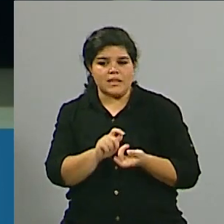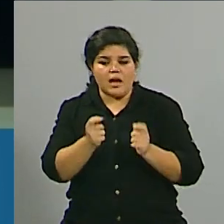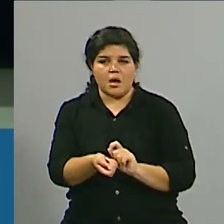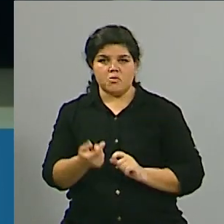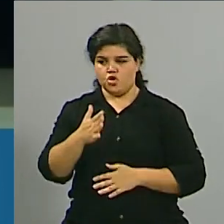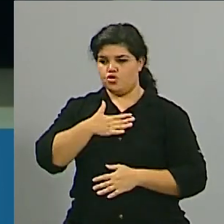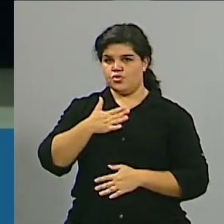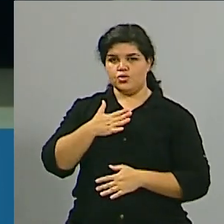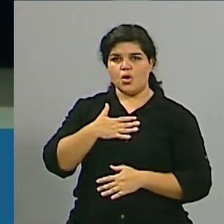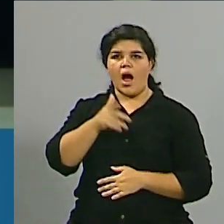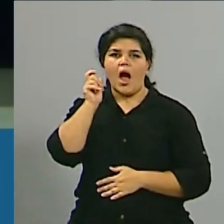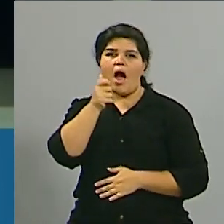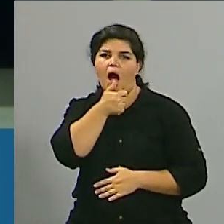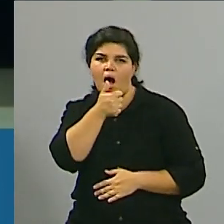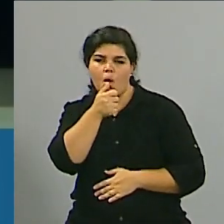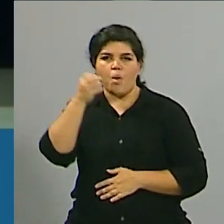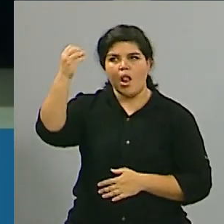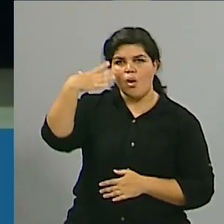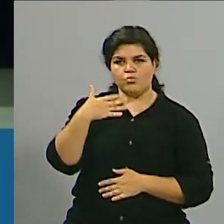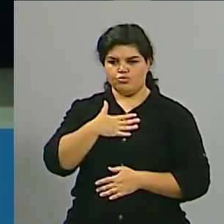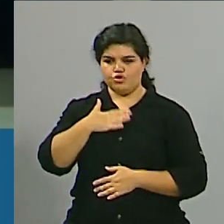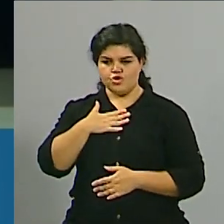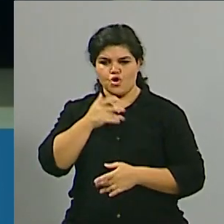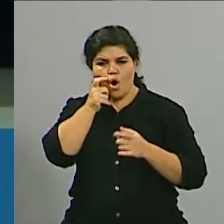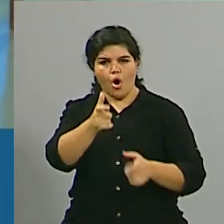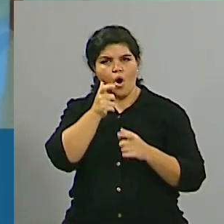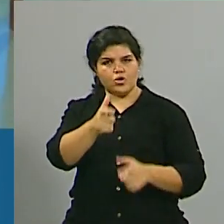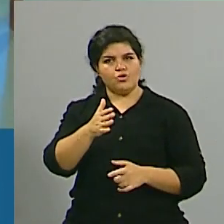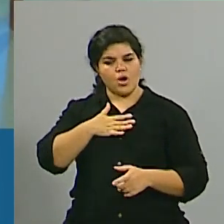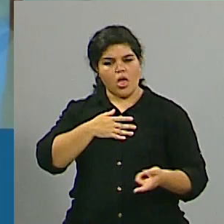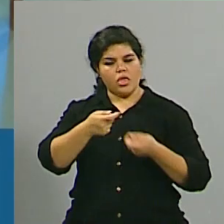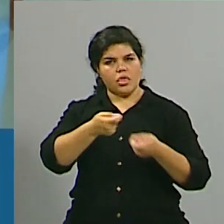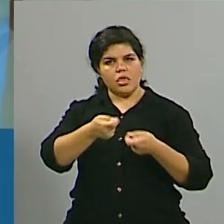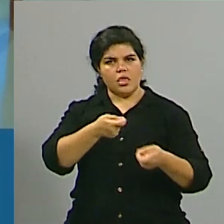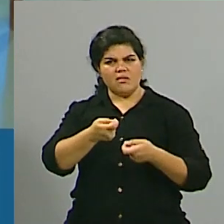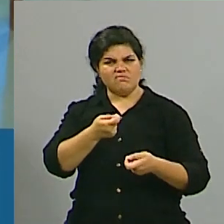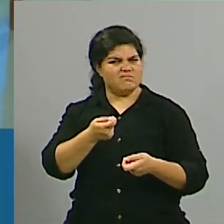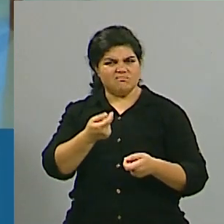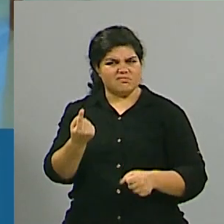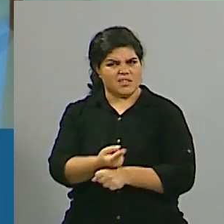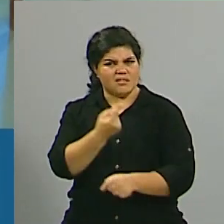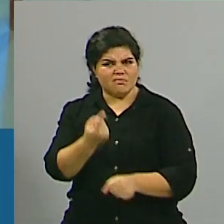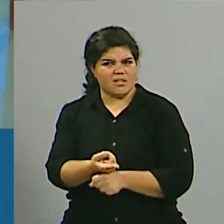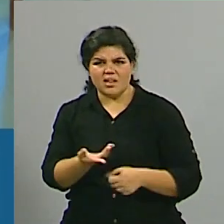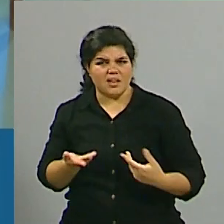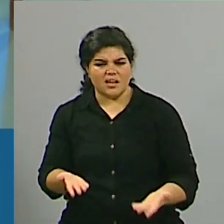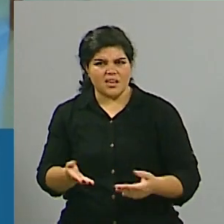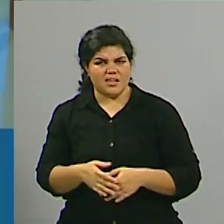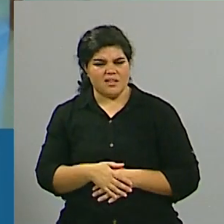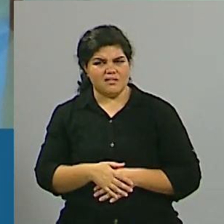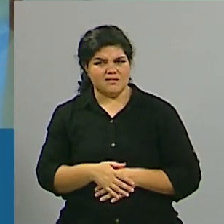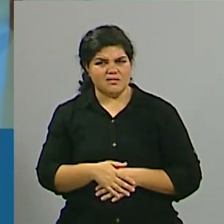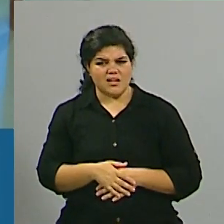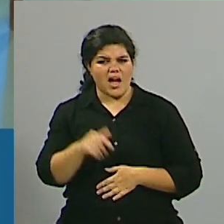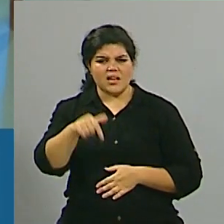agua, yo voy a manejar la luz. Y en la estructura del Estado municipal de Lavalle no está en condiciones para sostener una empresa de hoy en día de esas